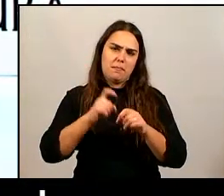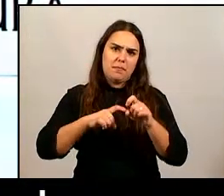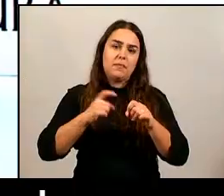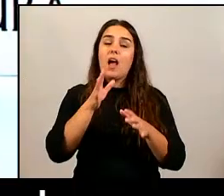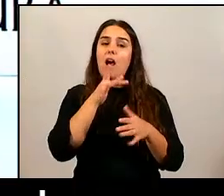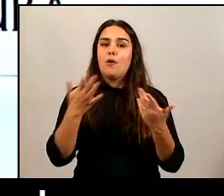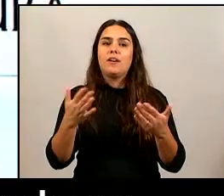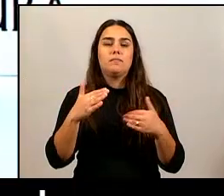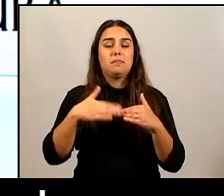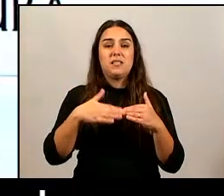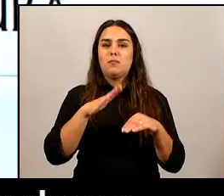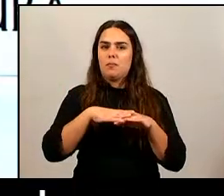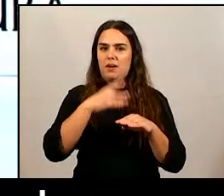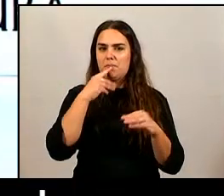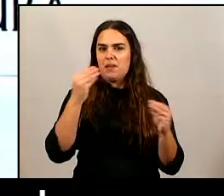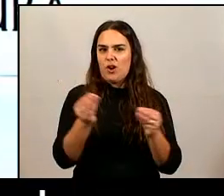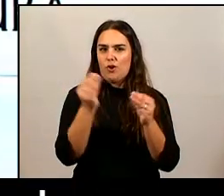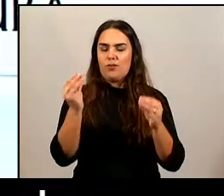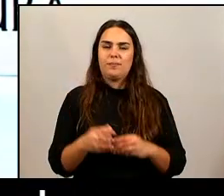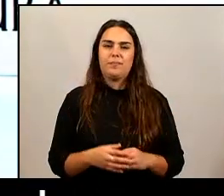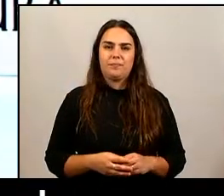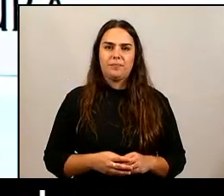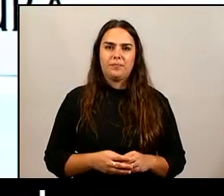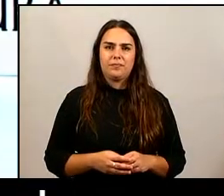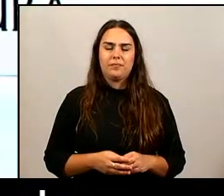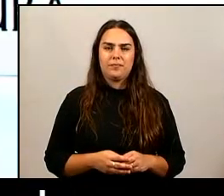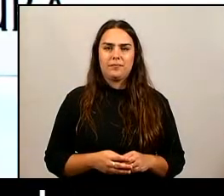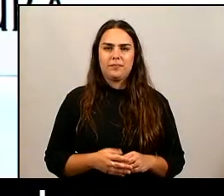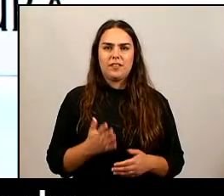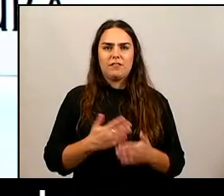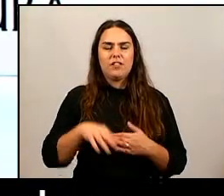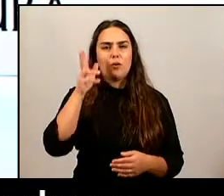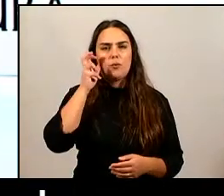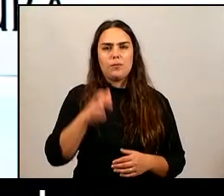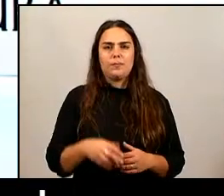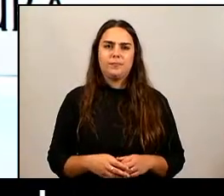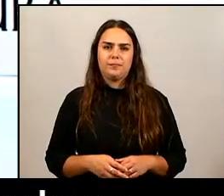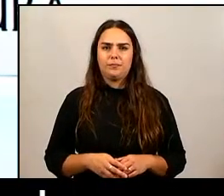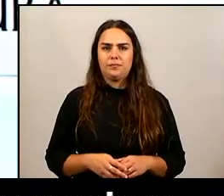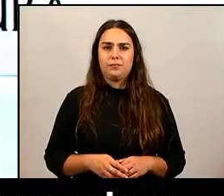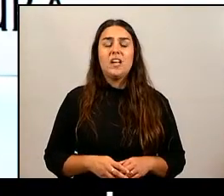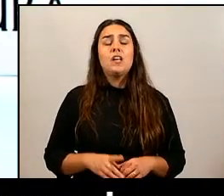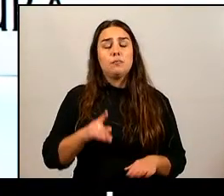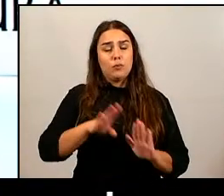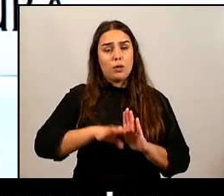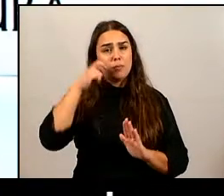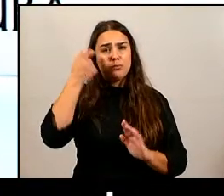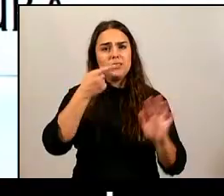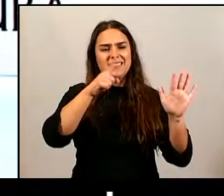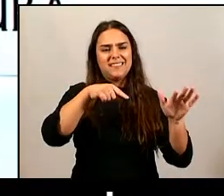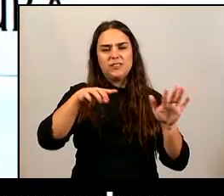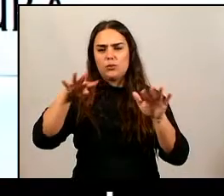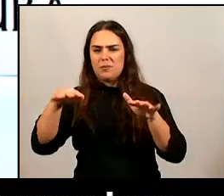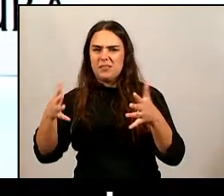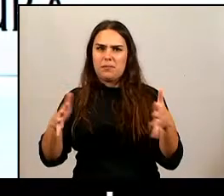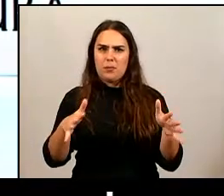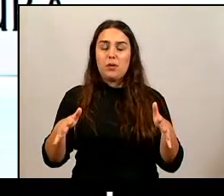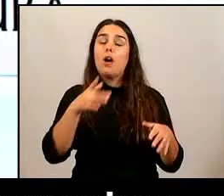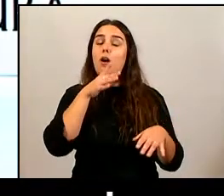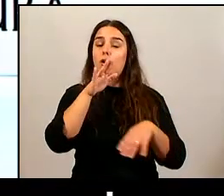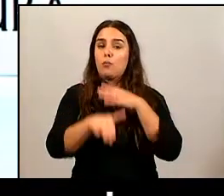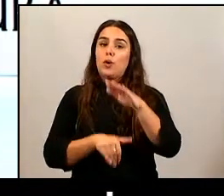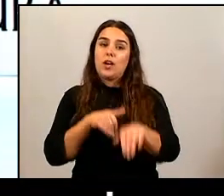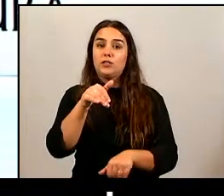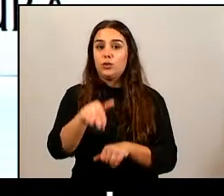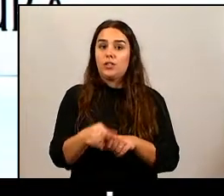para mujeres. El programa tendrá una duración de entre 6 y 9 meses y en esta primera convocatoria contará con